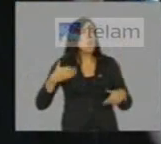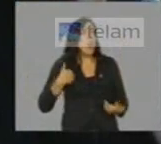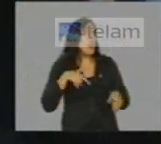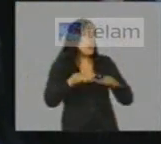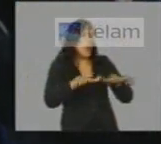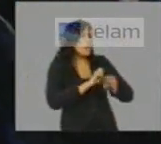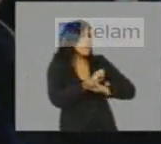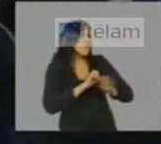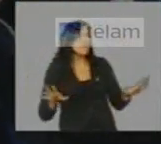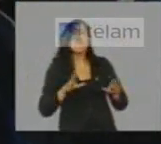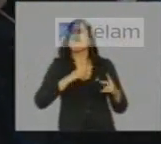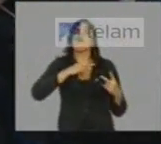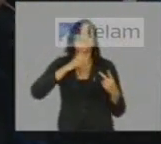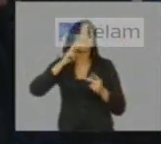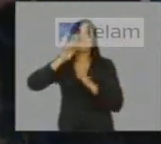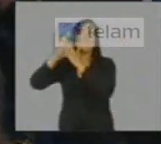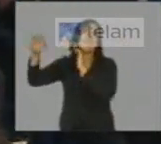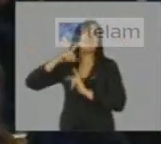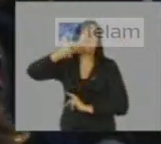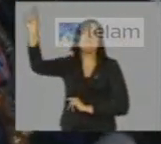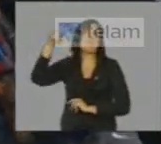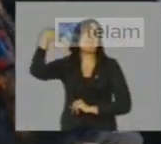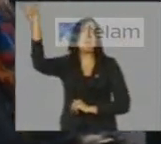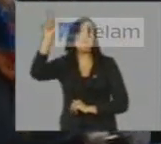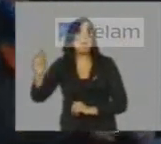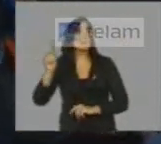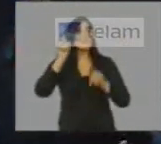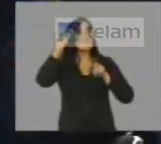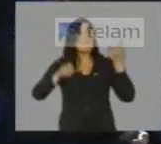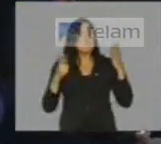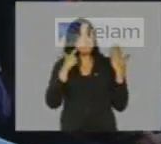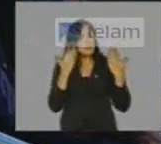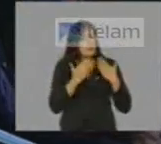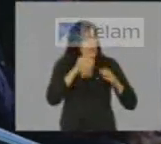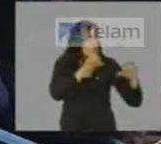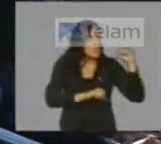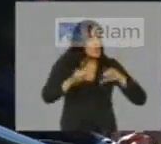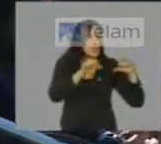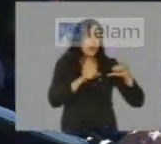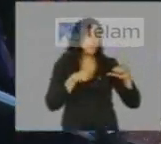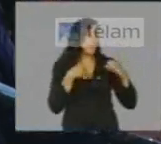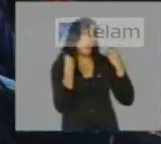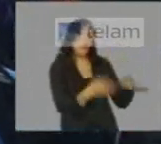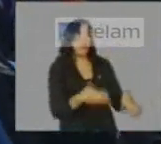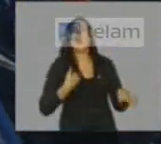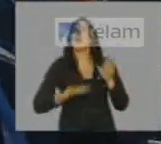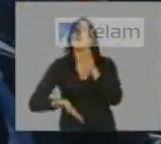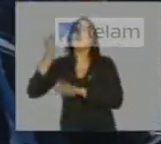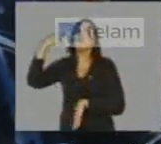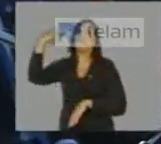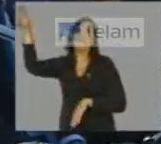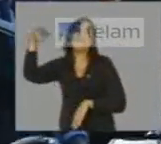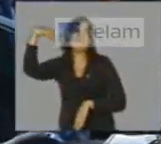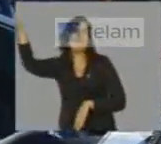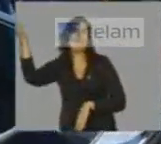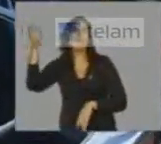país, de científicos que no tenían oportunidades y abandonaban la República Argentina, de universidades en la